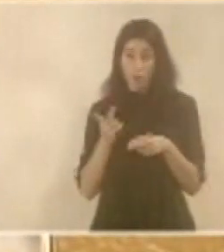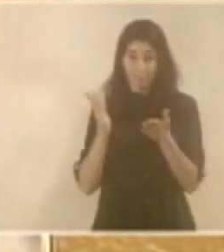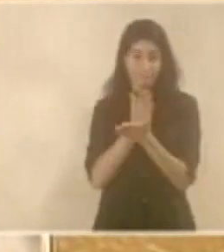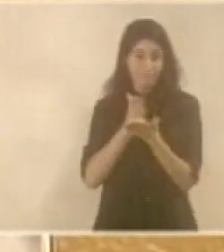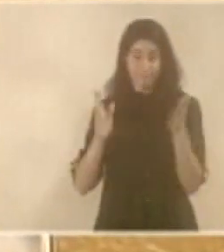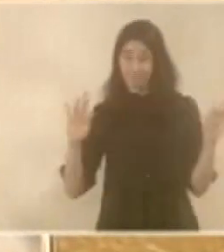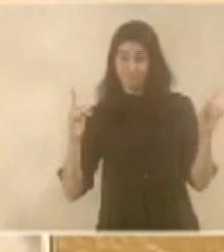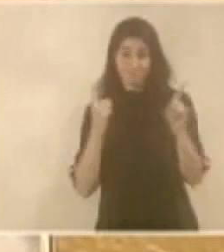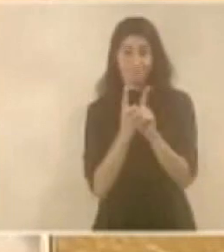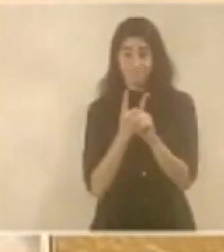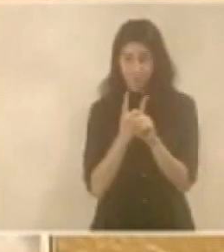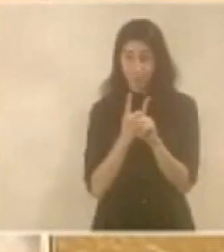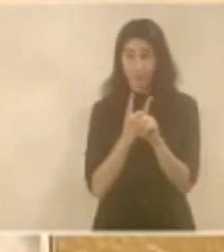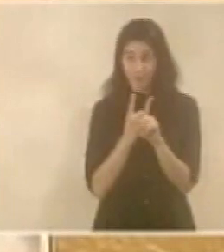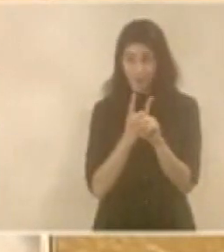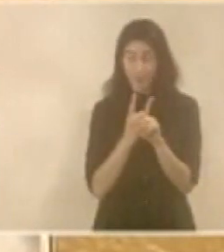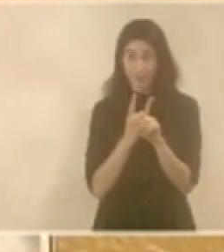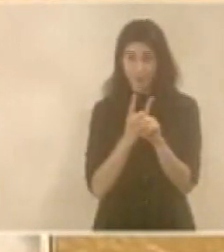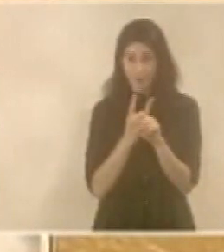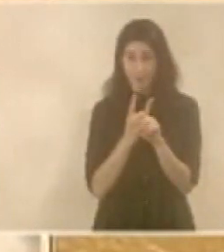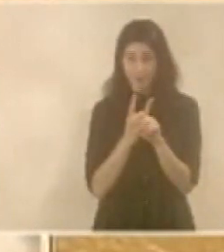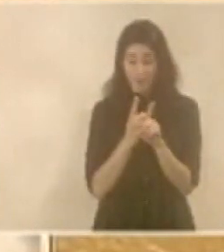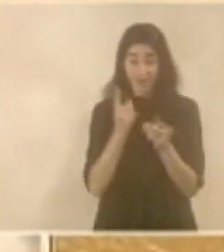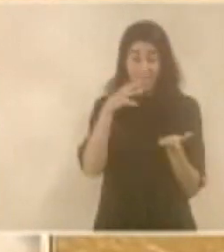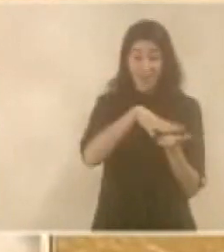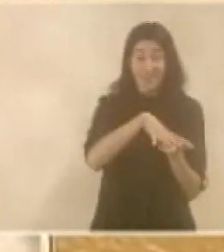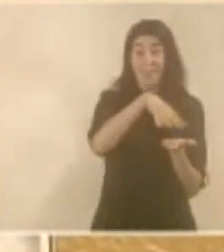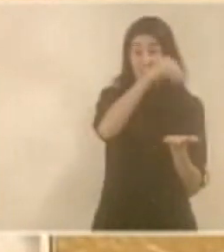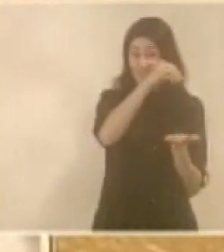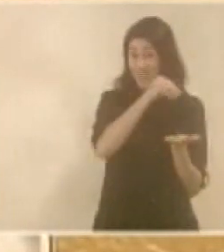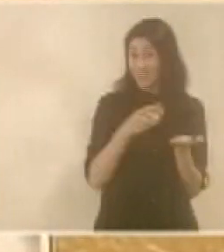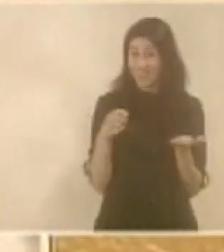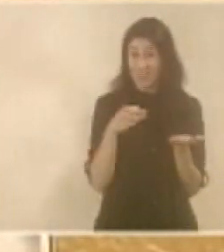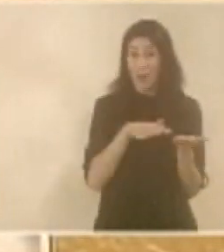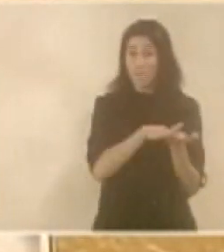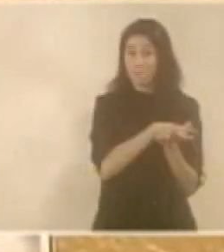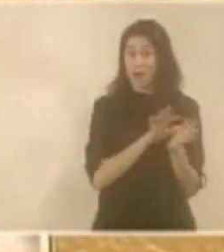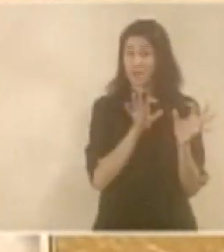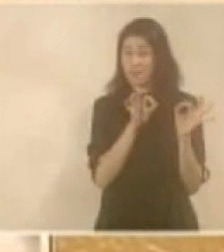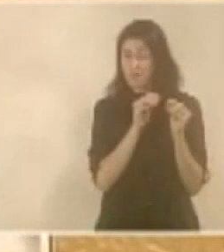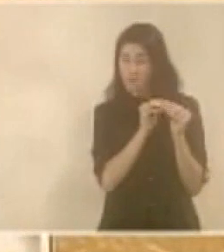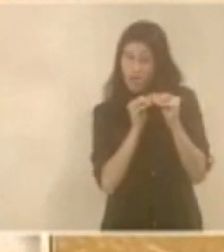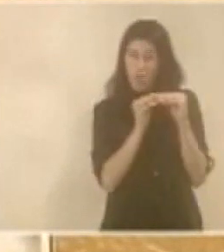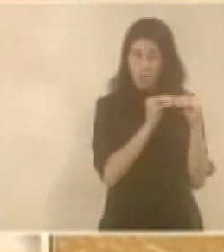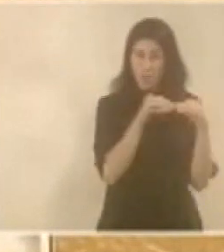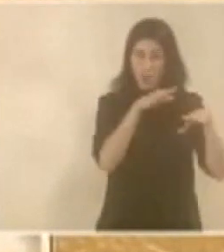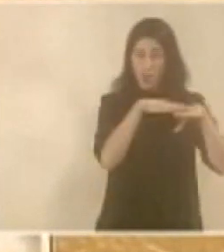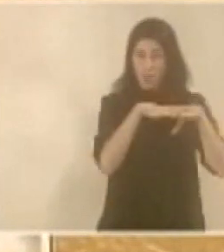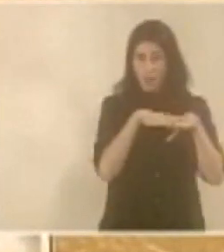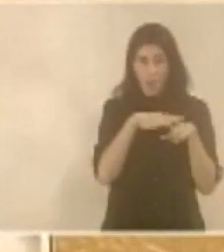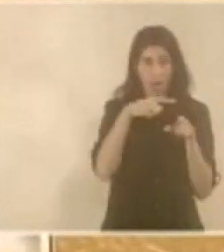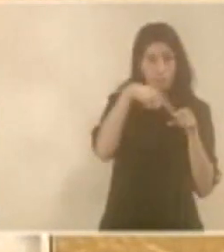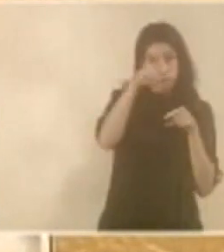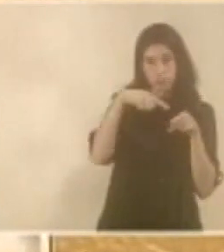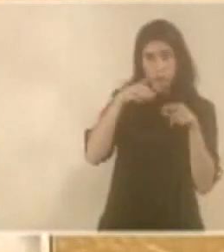Londres, con Gibraltar convertida en una base de operaciones desde donde lanzar ataques con total impunidad. Hay que